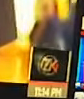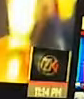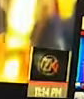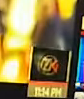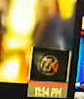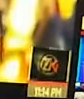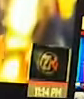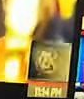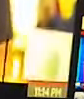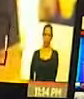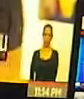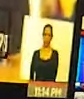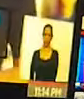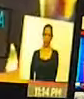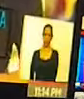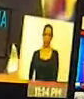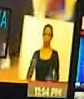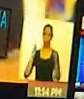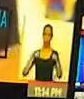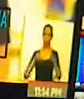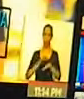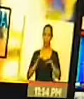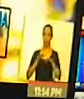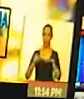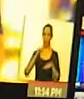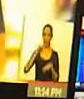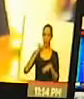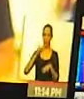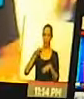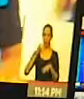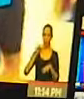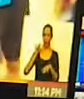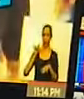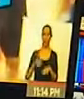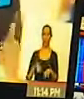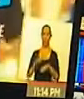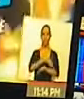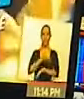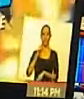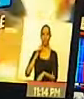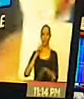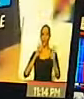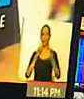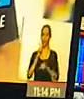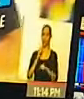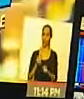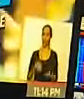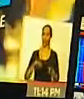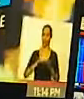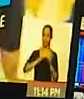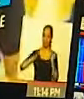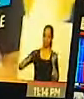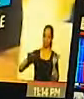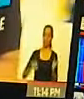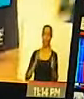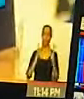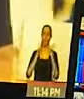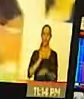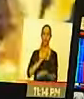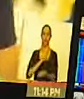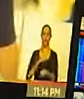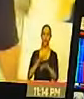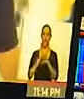encontramos en el municipio Naguanagua, en la calle 191. Ha faltado jornadas de asistencia social. Gobierno, deficiencia